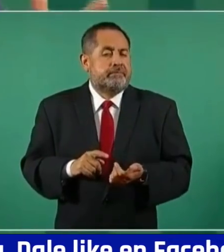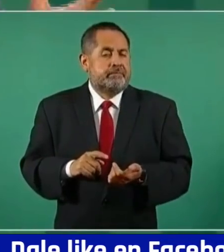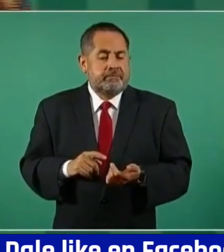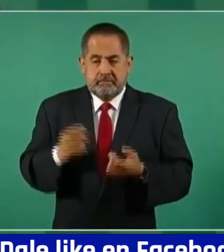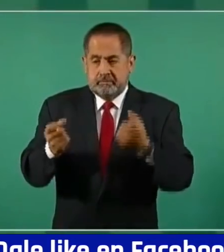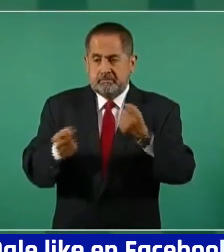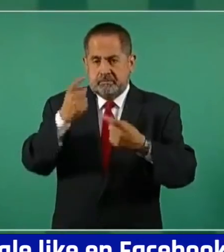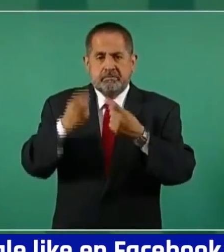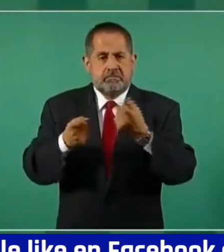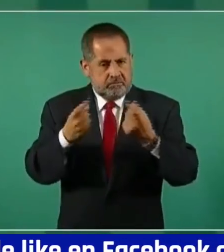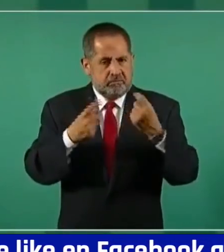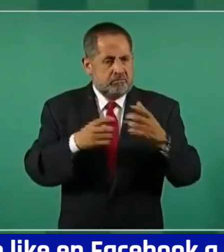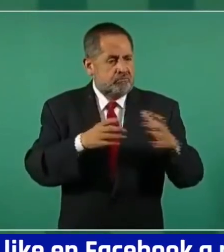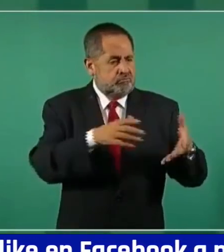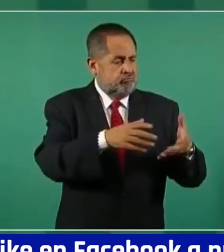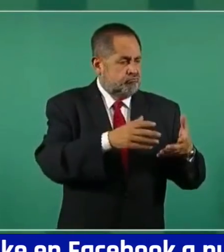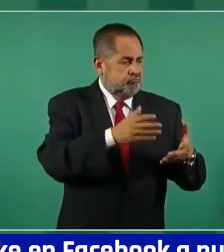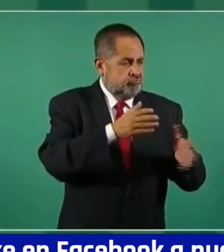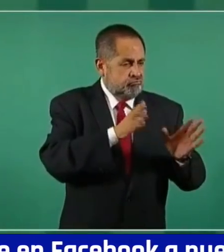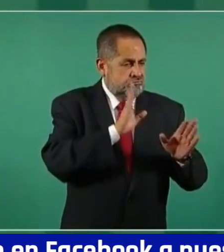de conservadores que se vuelven